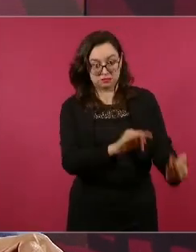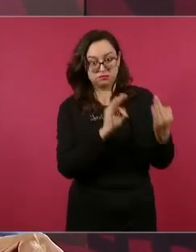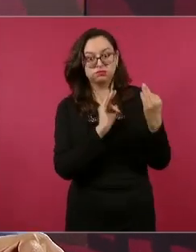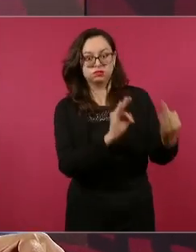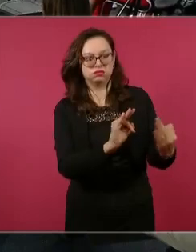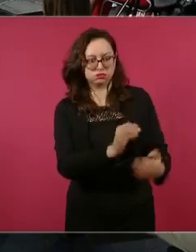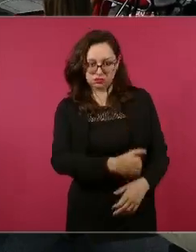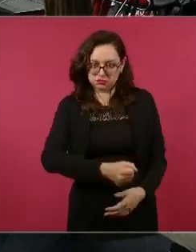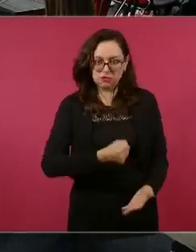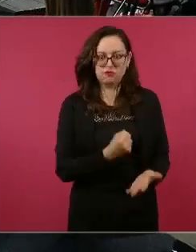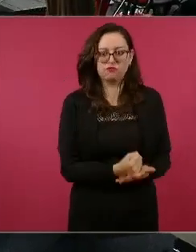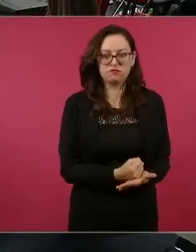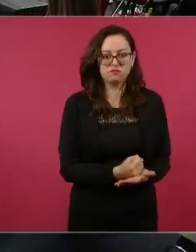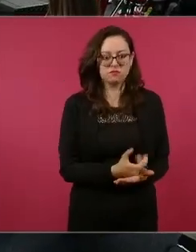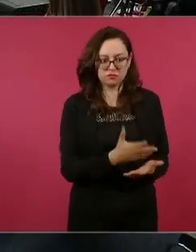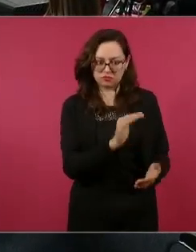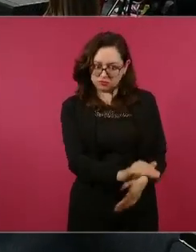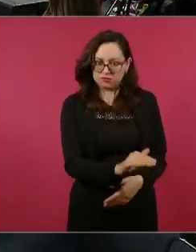fuerza,